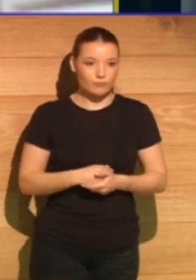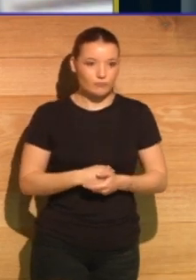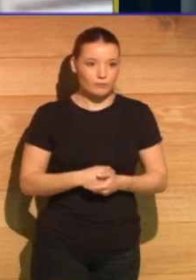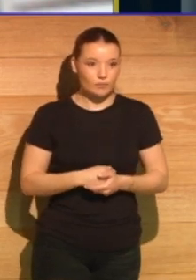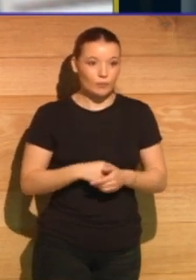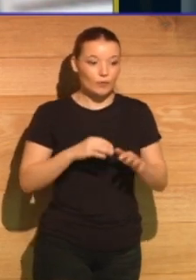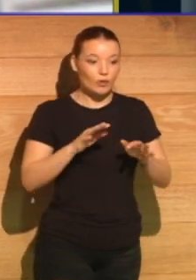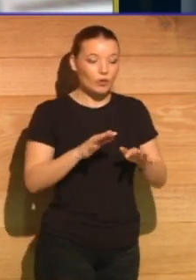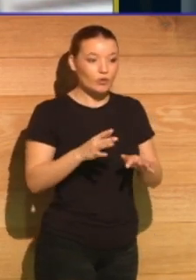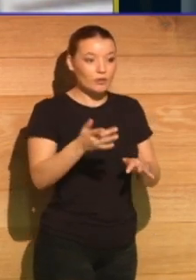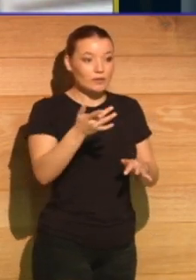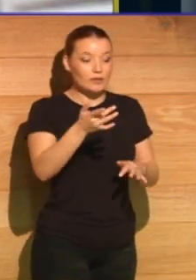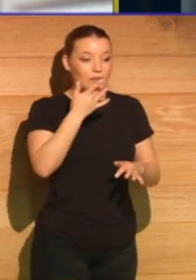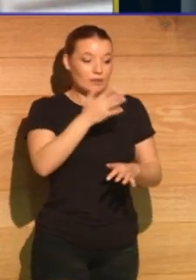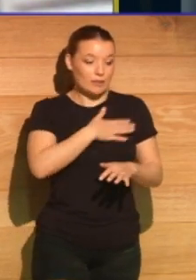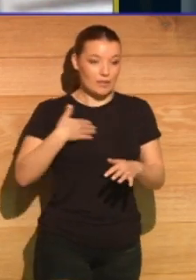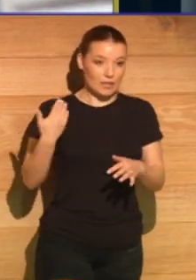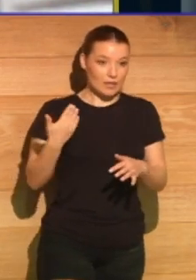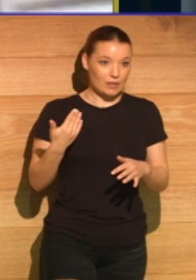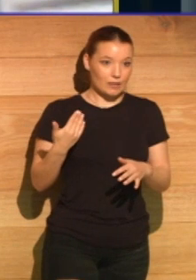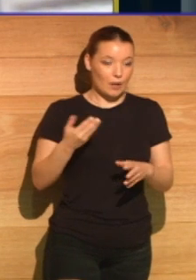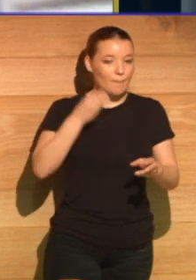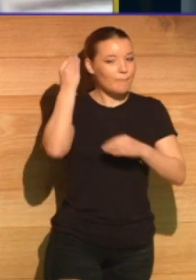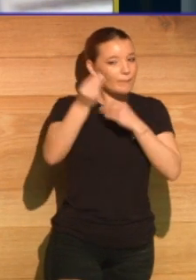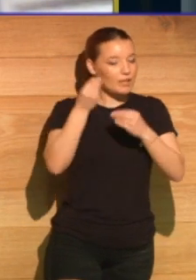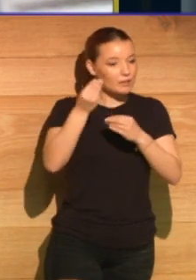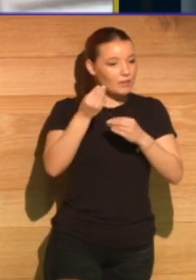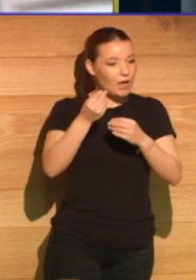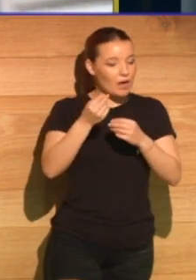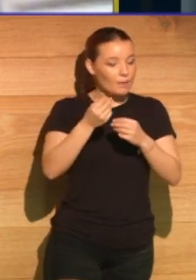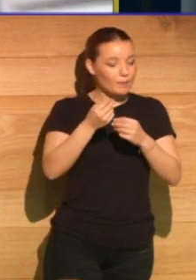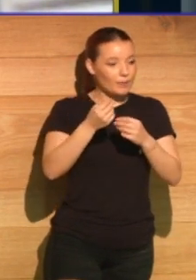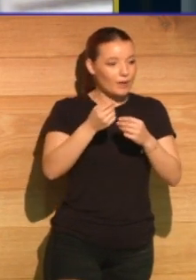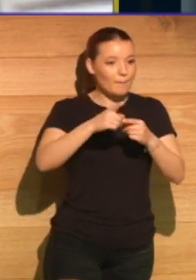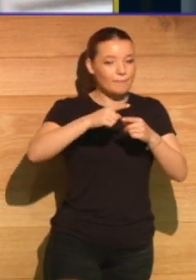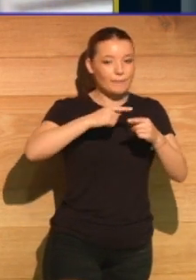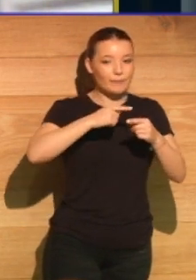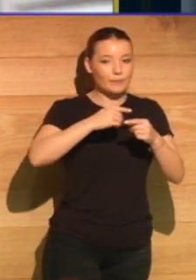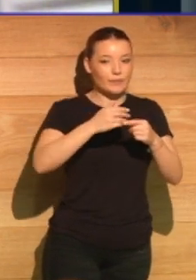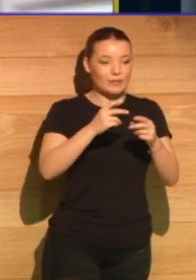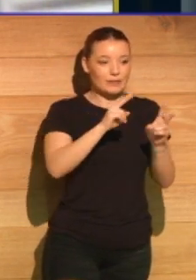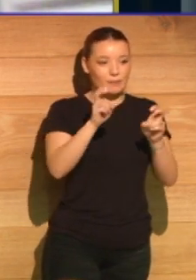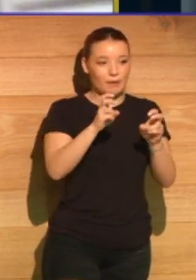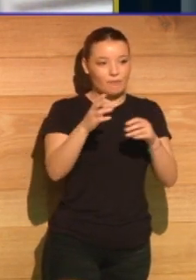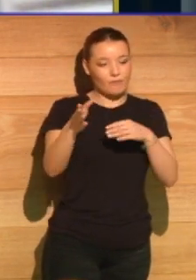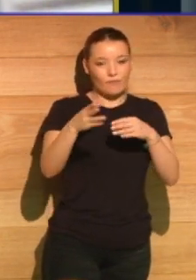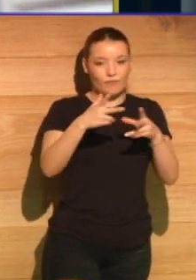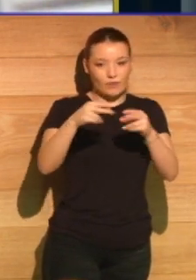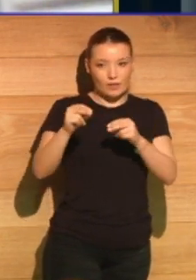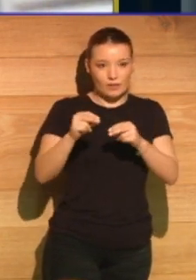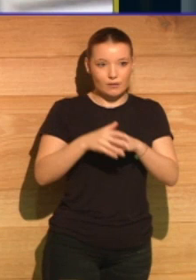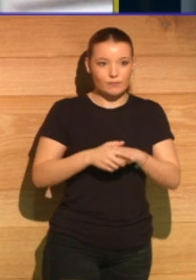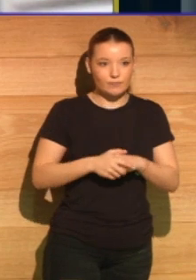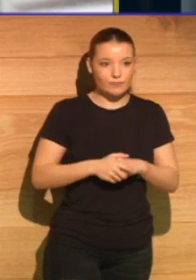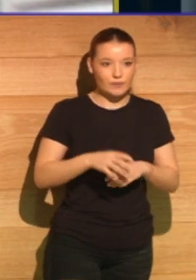si quieres, vamos a hacer una cosa. Te vamos a dejar a ti que pienses ese mensaje final y le voy a pedir antes a Estíbaliz que